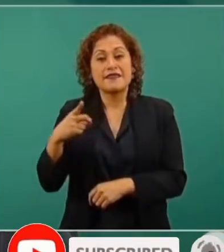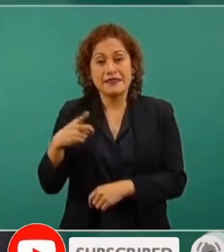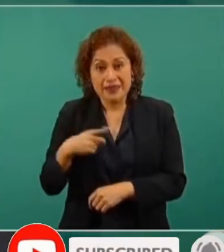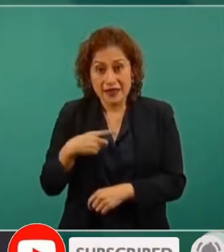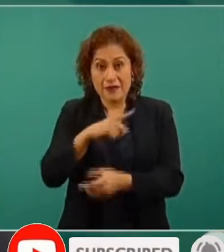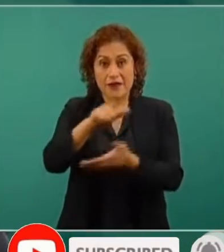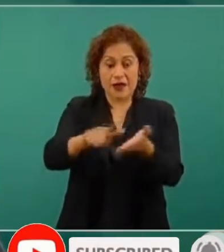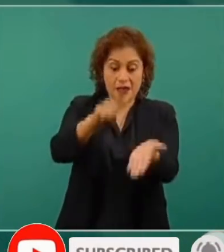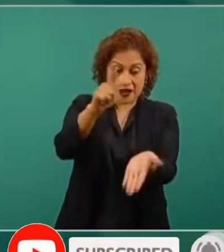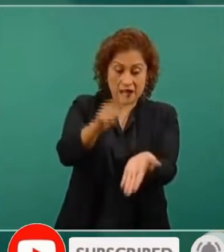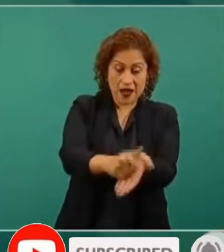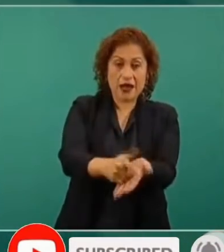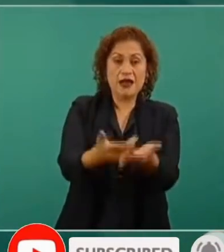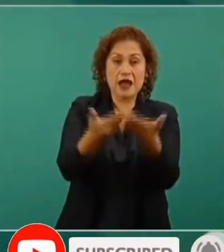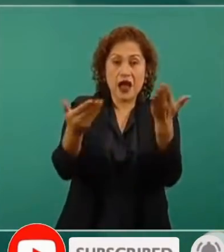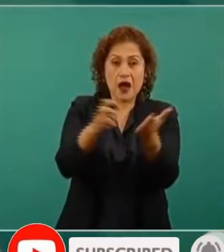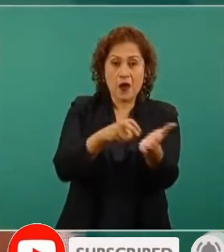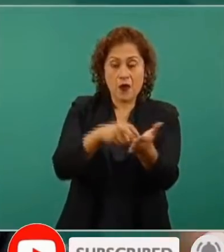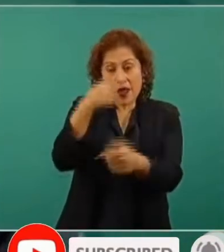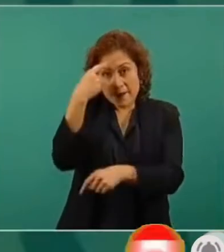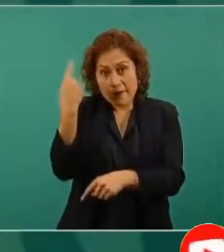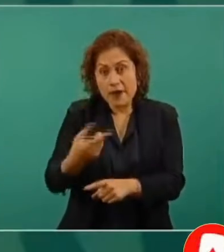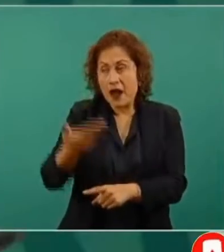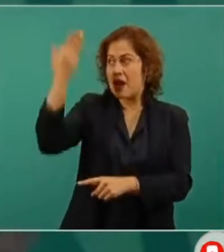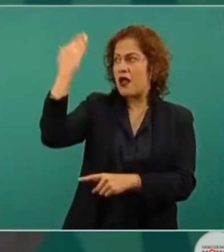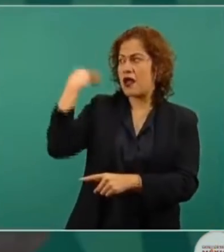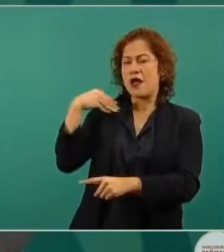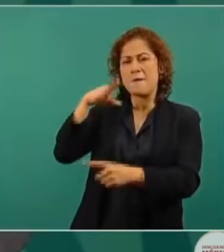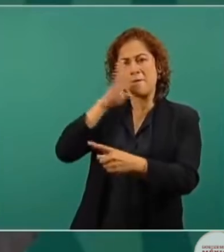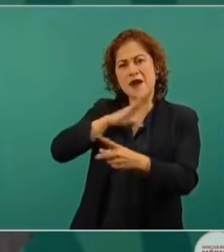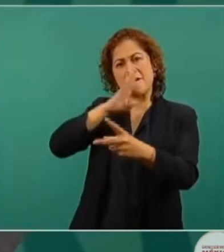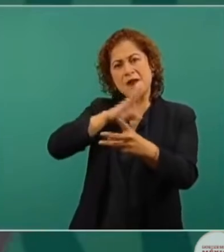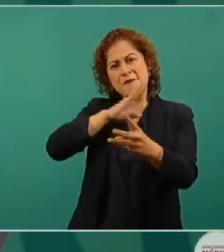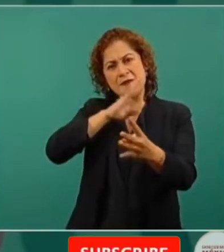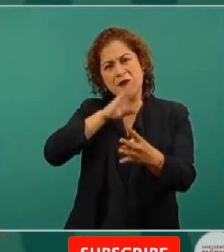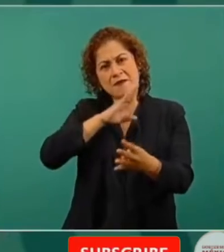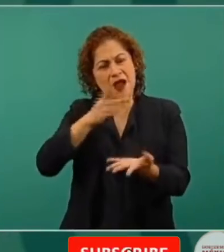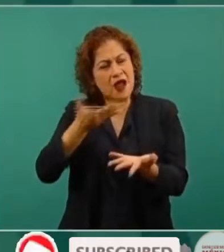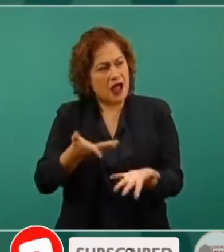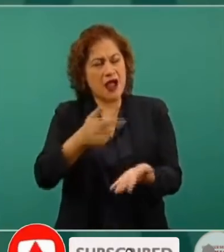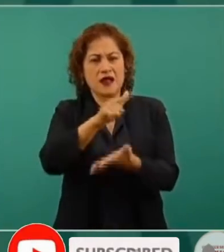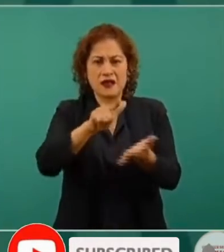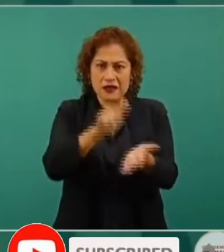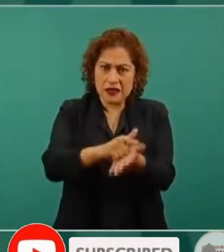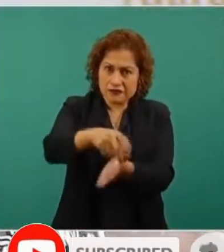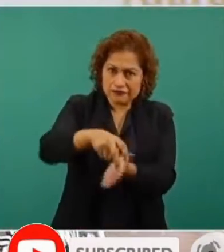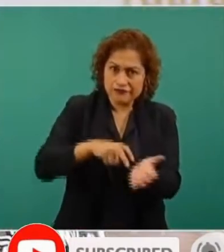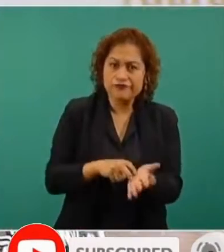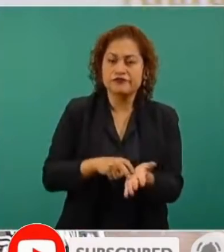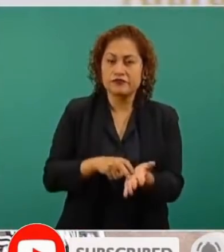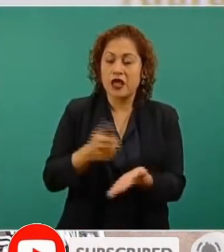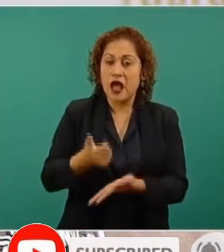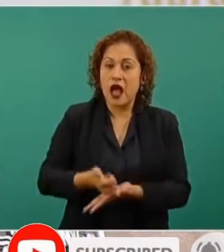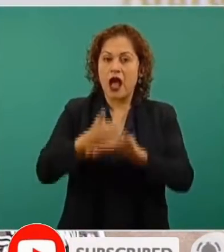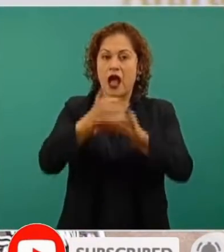objetivo es quitar estas aberraciones, evitar estos subsidios con el capital mexicano, con